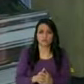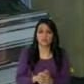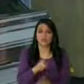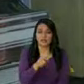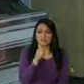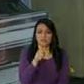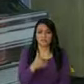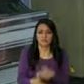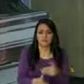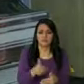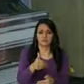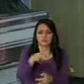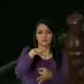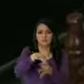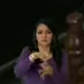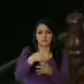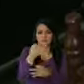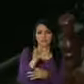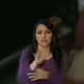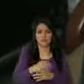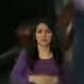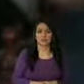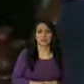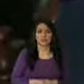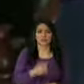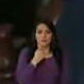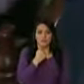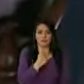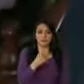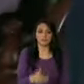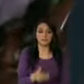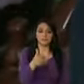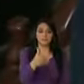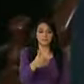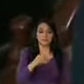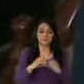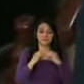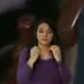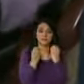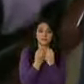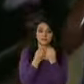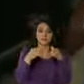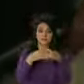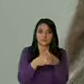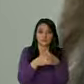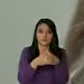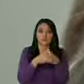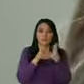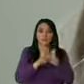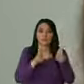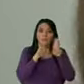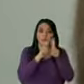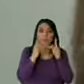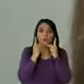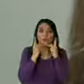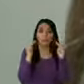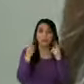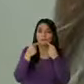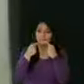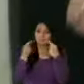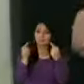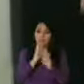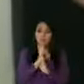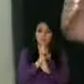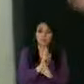el proceso del 19 de febrero. Se tenía previsto que en las próximas horas organizaciones que conforman la Unidad Popular se pronunciaran con las medidas